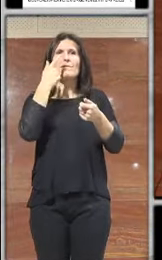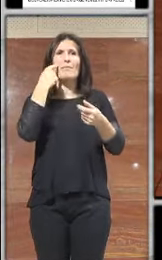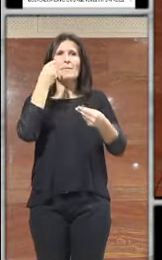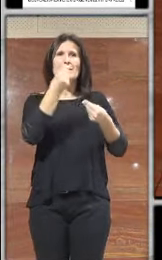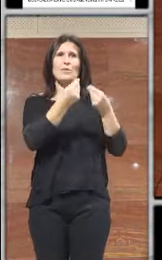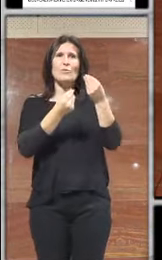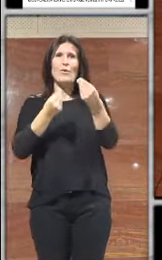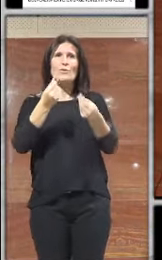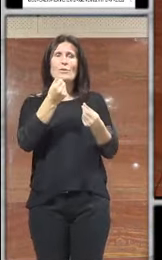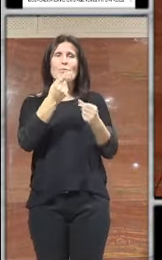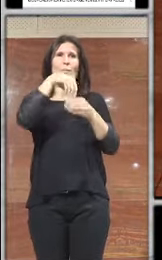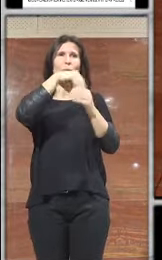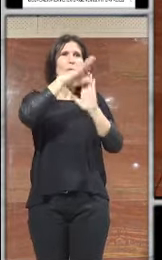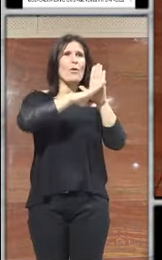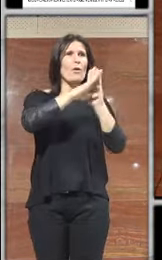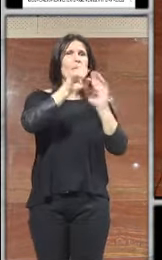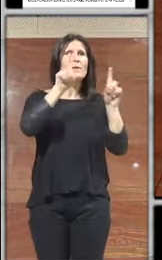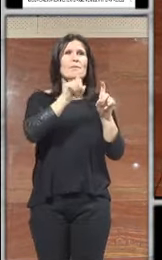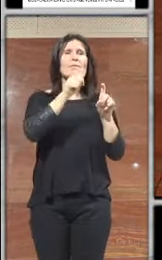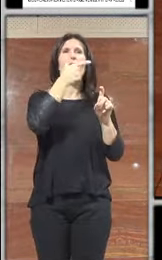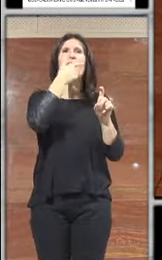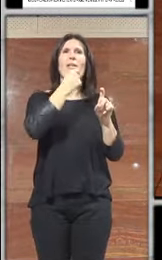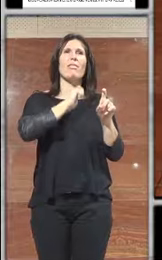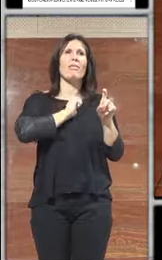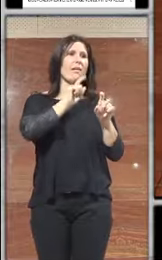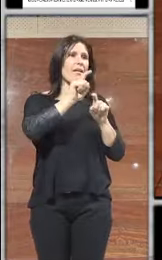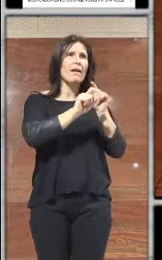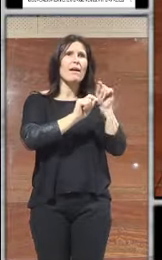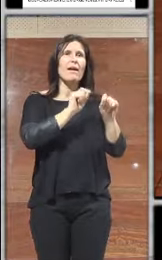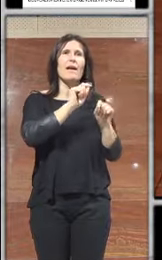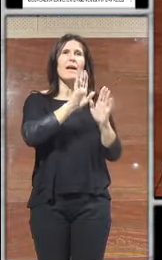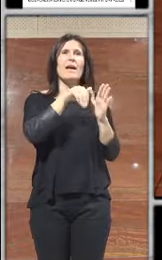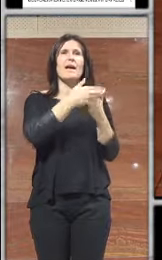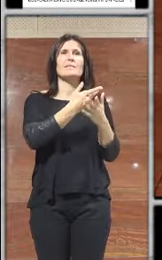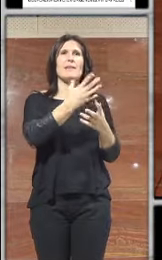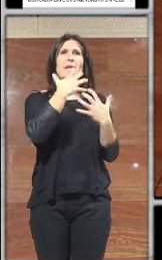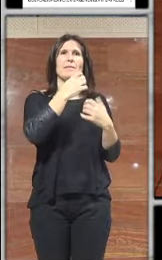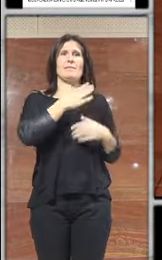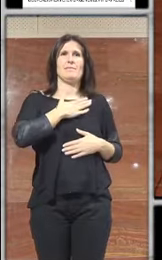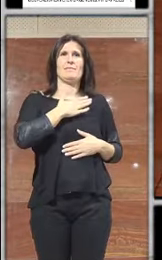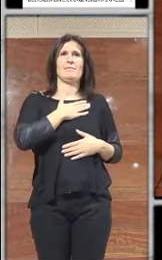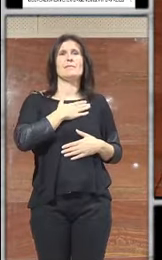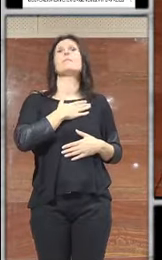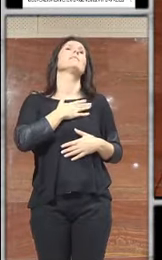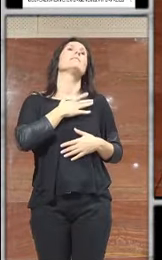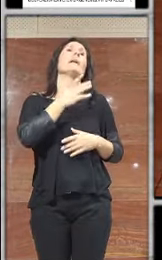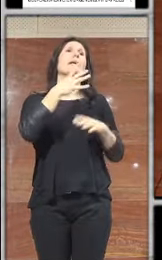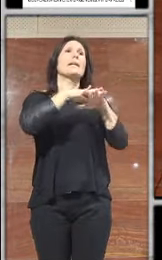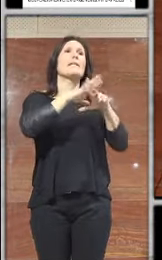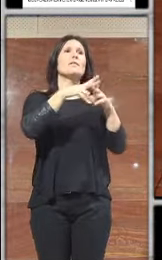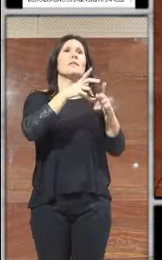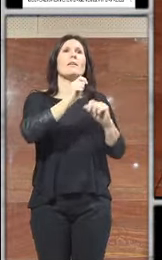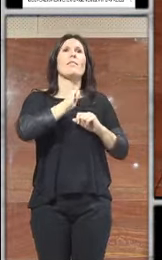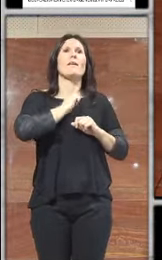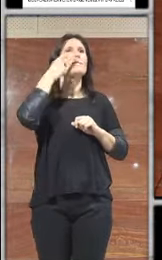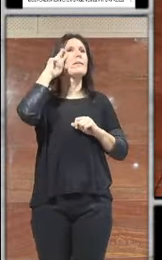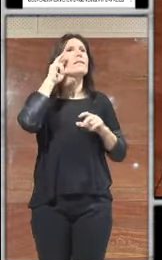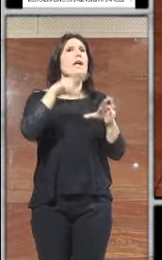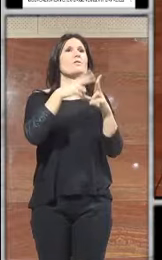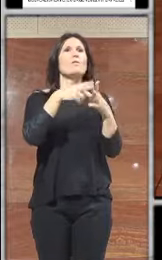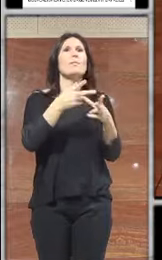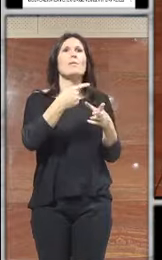informáticos e incluso ya van aprendiendo de ti. Las redes sociales te facilitan, dicen ellos que te facilitan una experiencia social porque aprenden